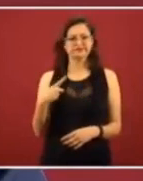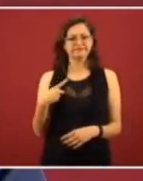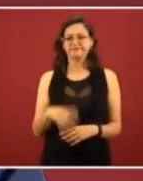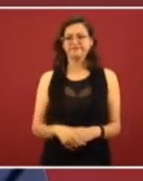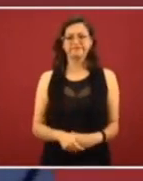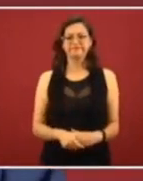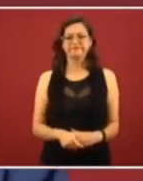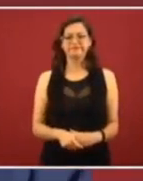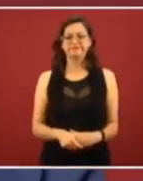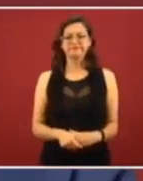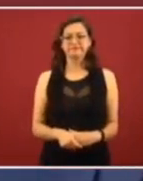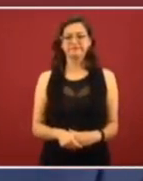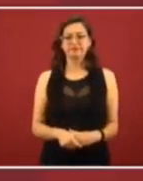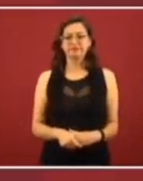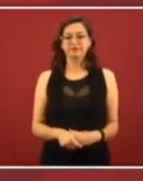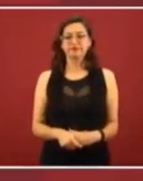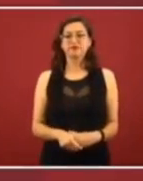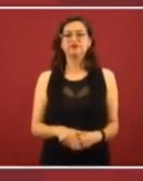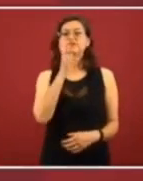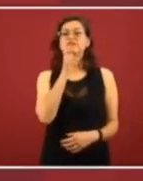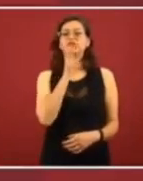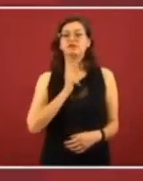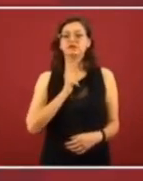que no se use el precio del petróleo